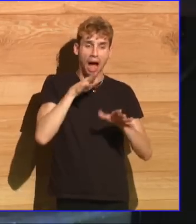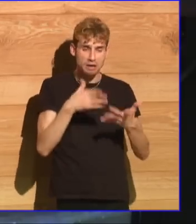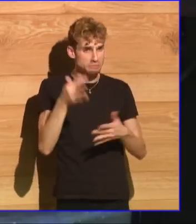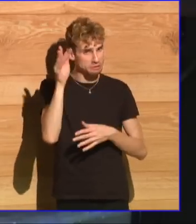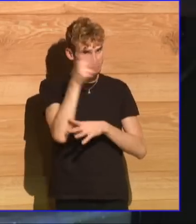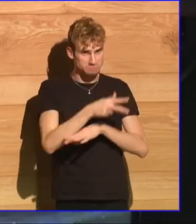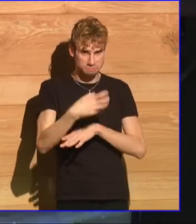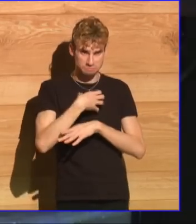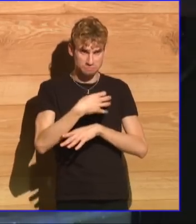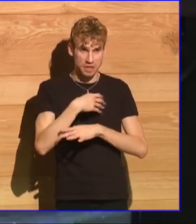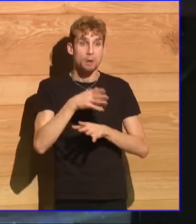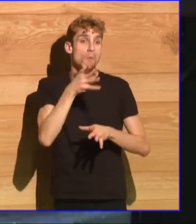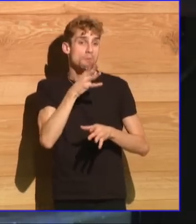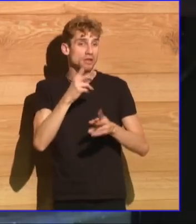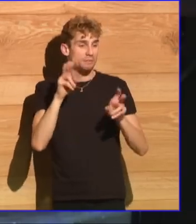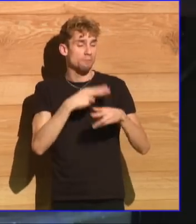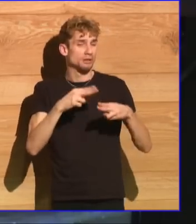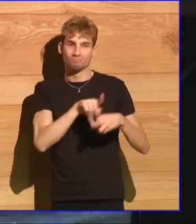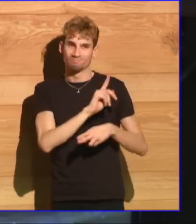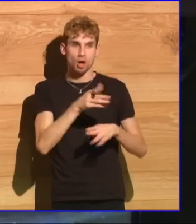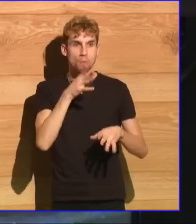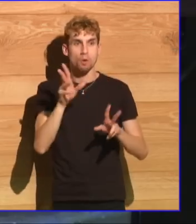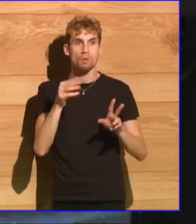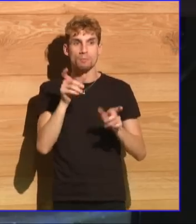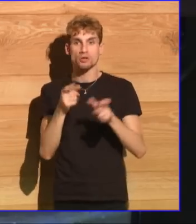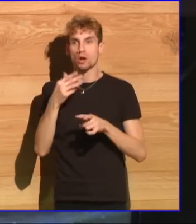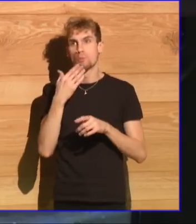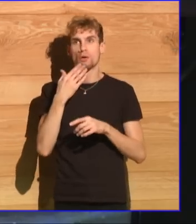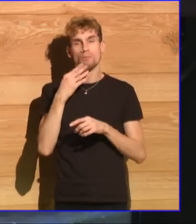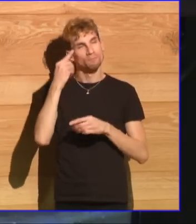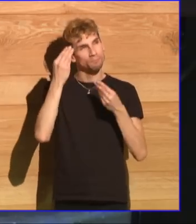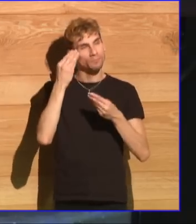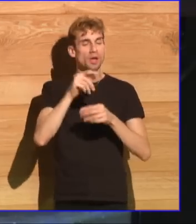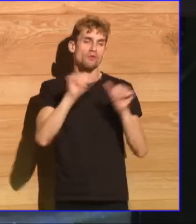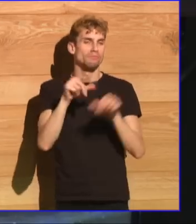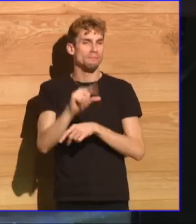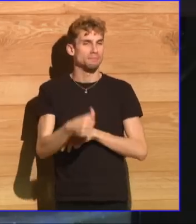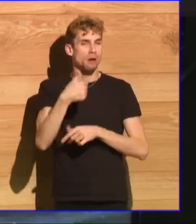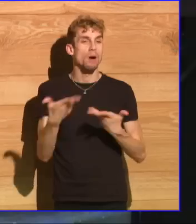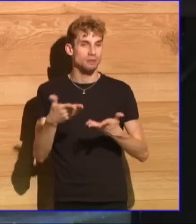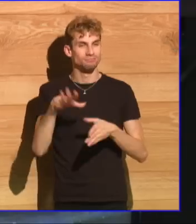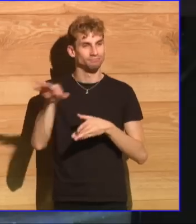razones políticas. Sería porque alguien decidiría que hay formas más baratas de hacerlo. Claro,